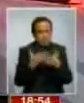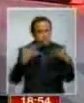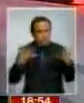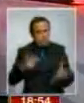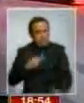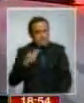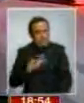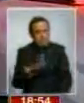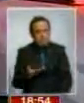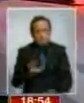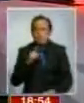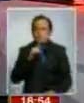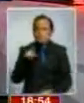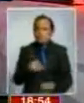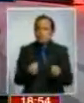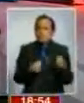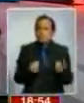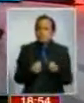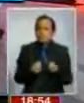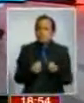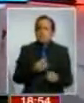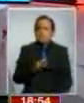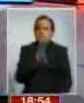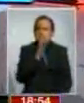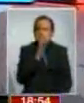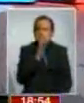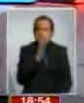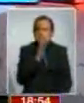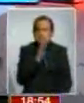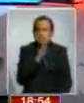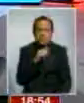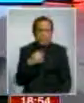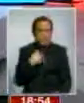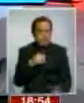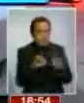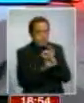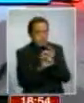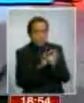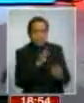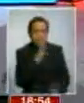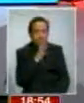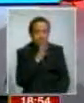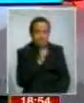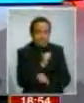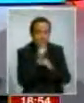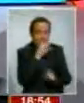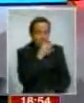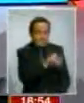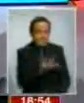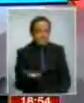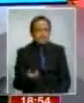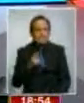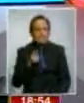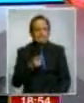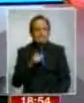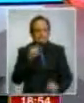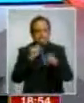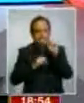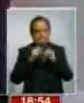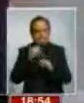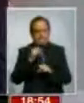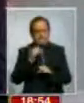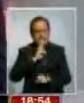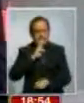valioso. ¿Y entonces qué pasó? ¿Qué pasó? Bueno, yo, mira, la explicación no la conozco. Pero el resultado político fue malo.